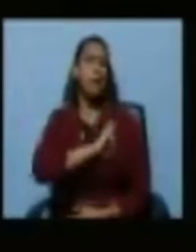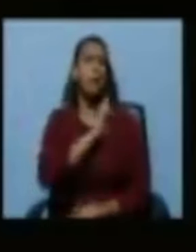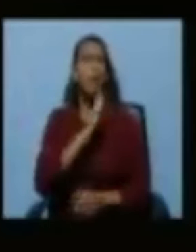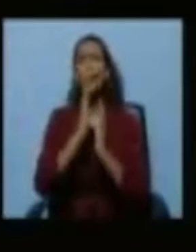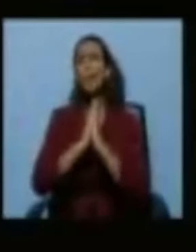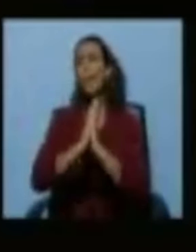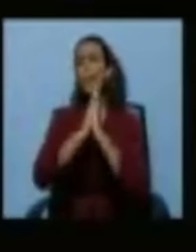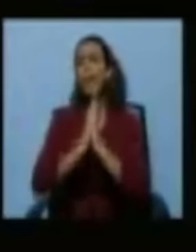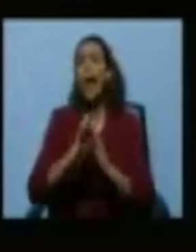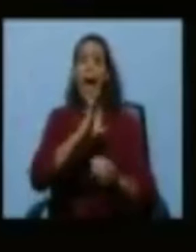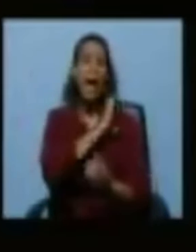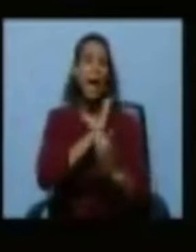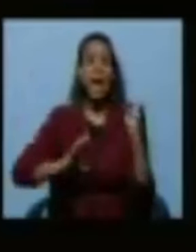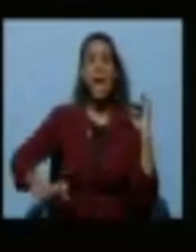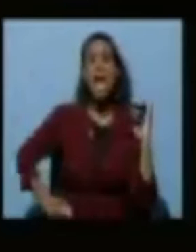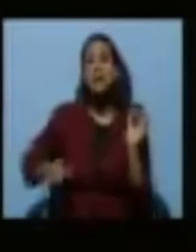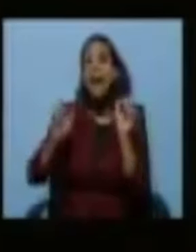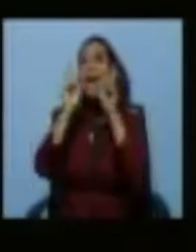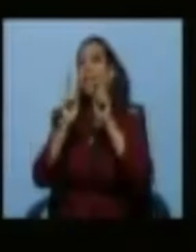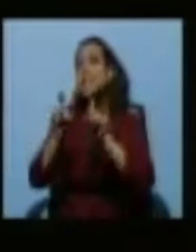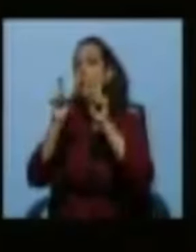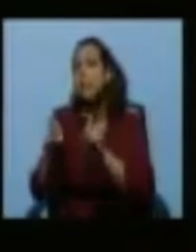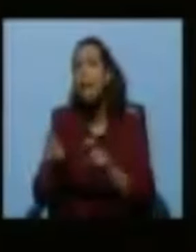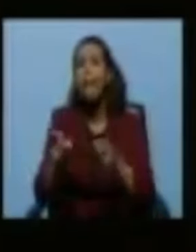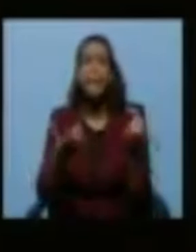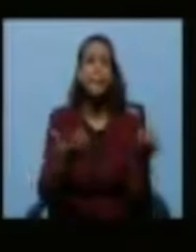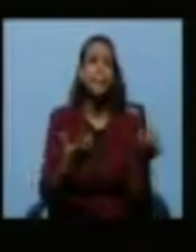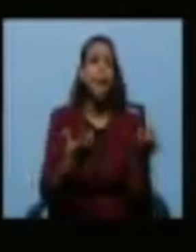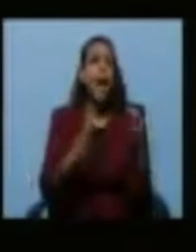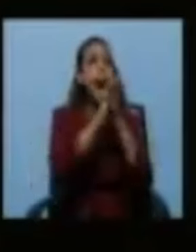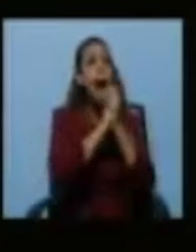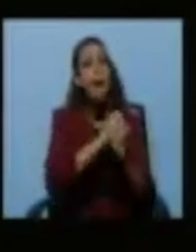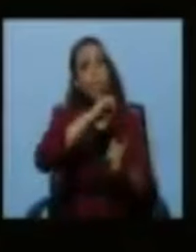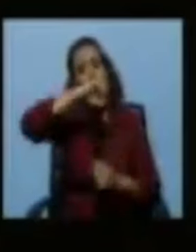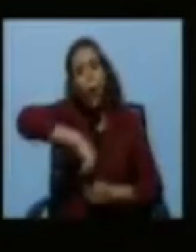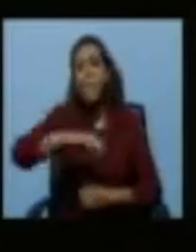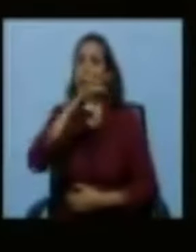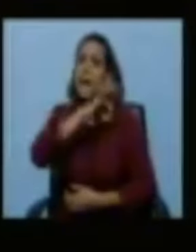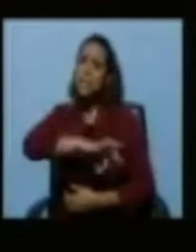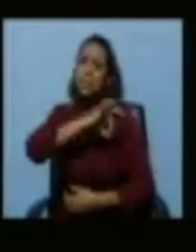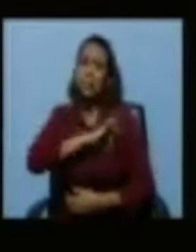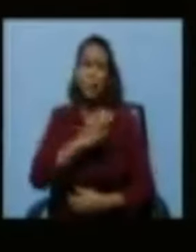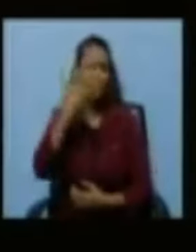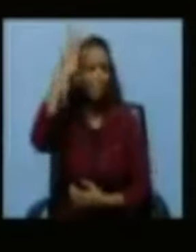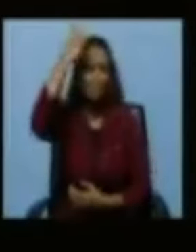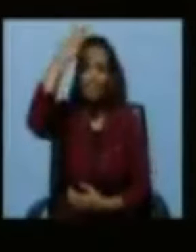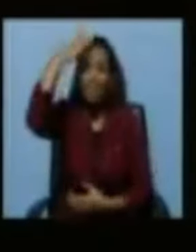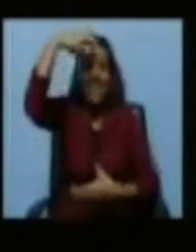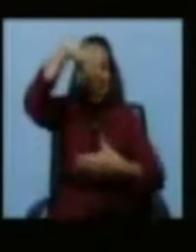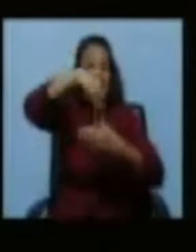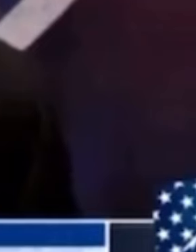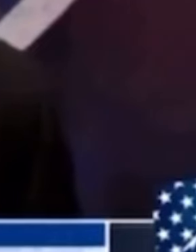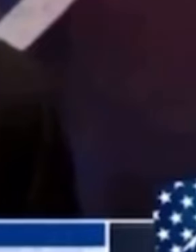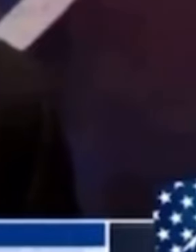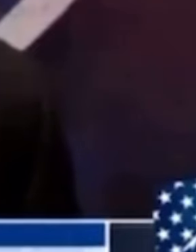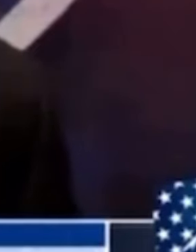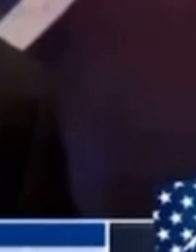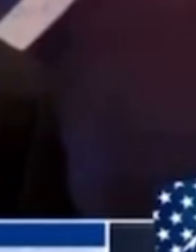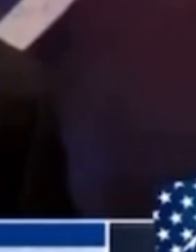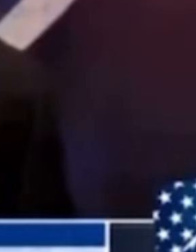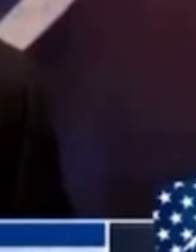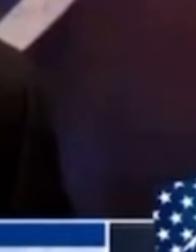Por ejemplo, Iglesia Cristiana Bajo Tu Enseñanza, Amemos al Señor, era la fachada, pero dentro de los grupos lo que se transmitía. Ahora,